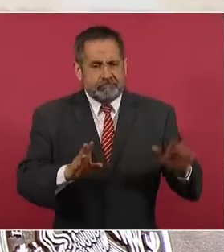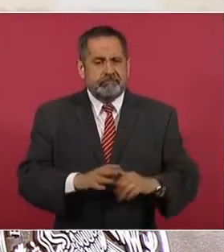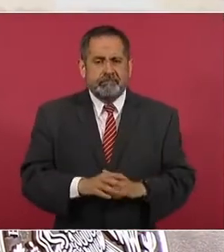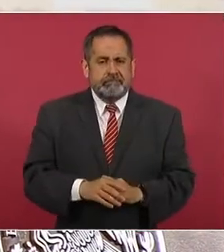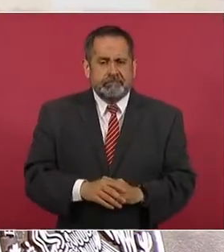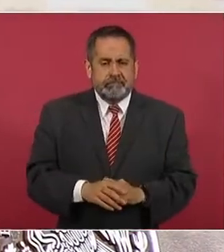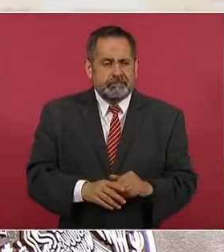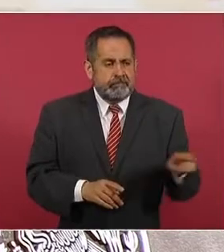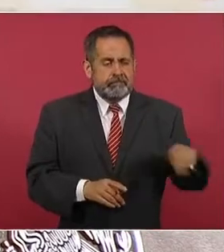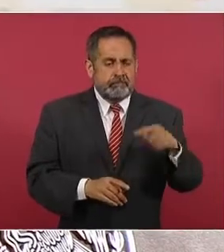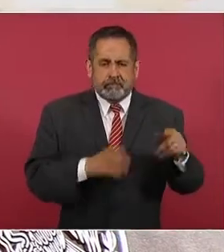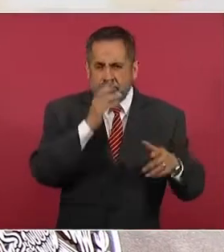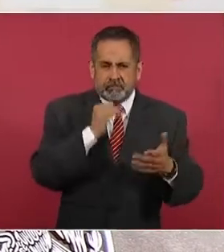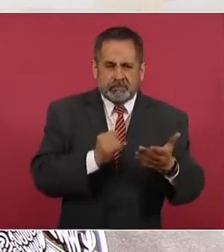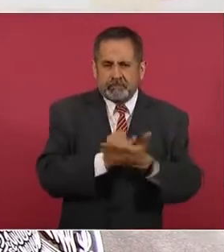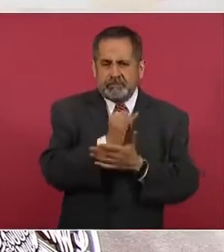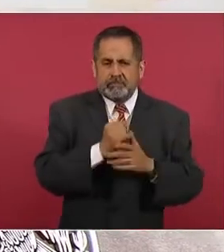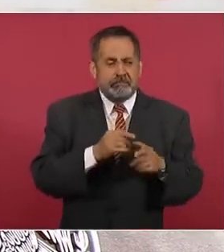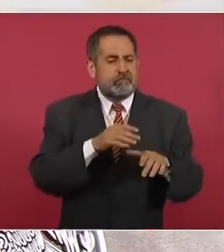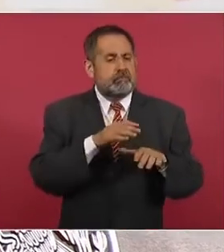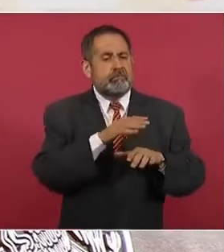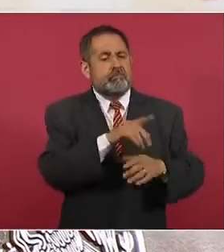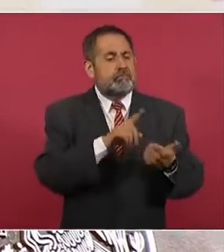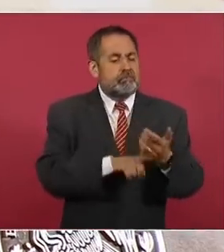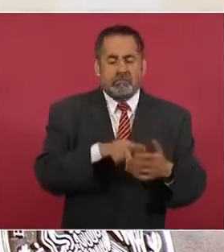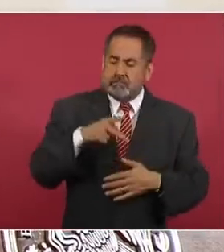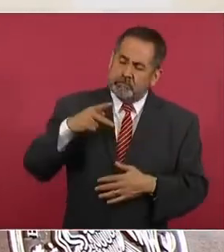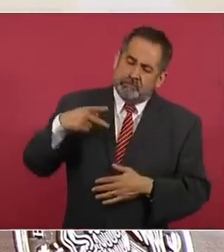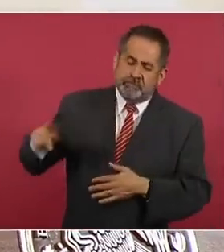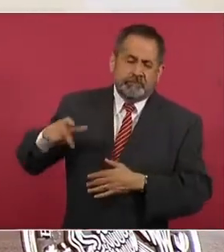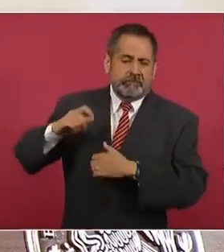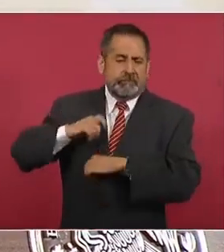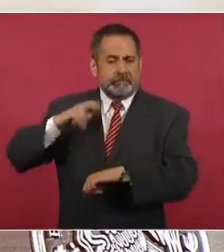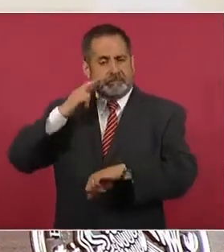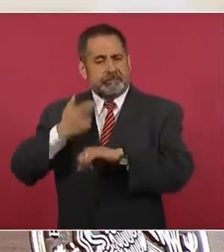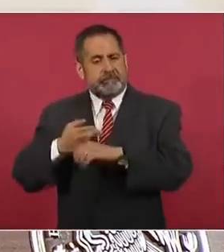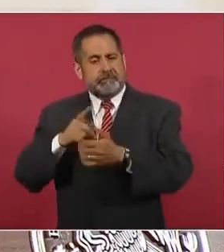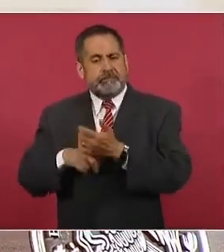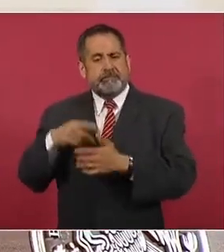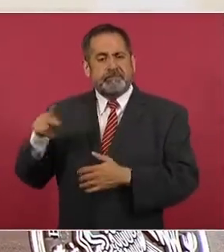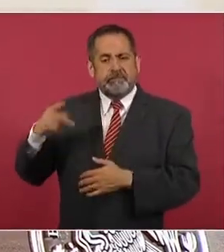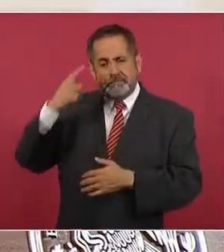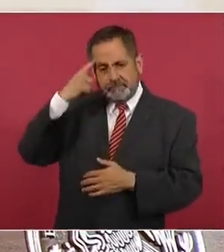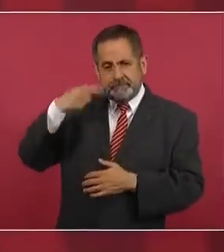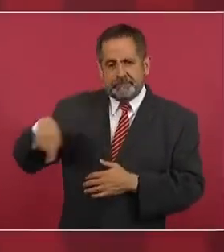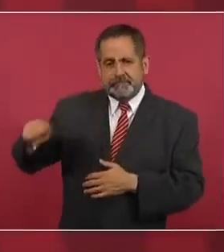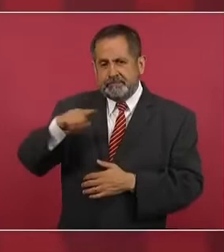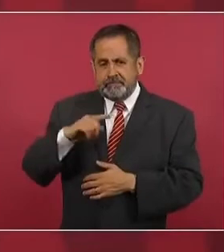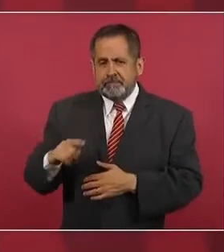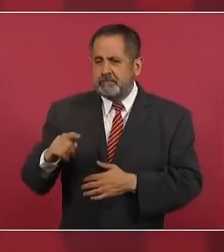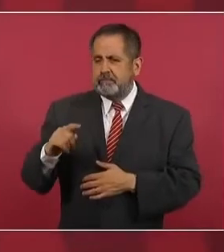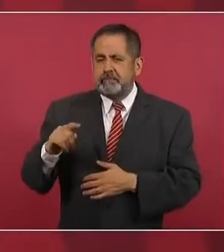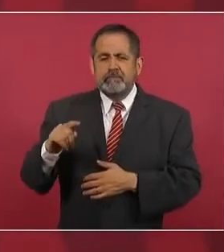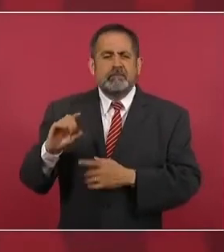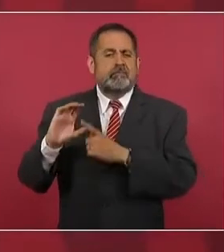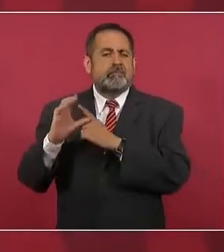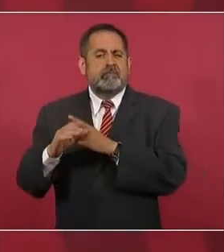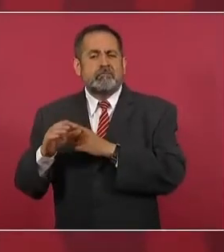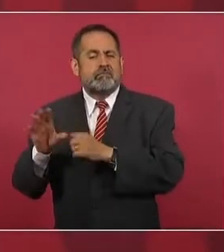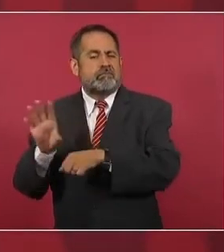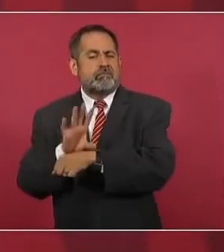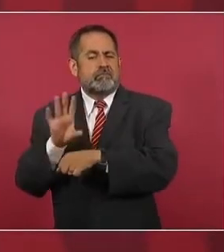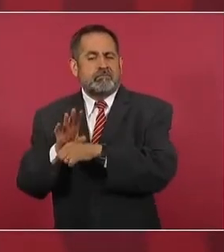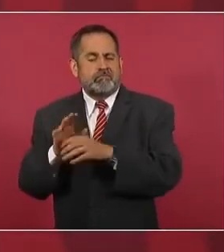para decidir sobre asuntos que corresponden a la Comisión de Energéticos, que es